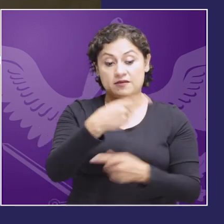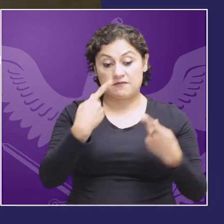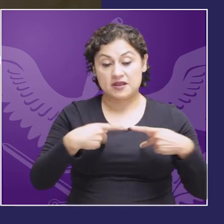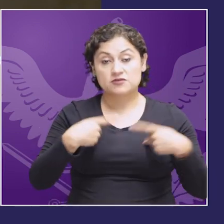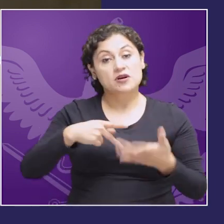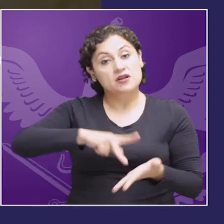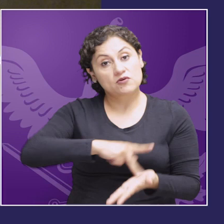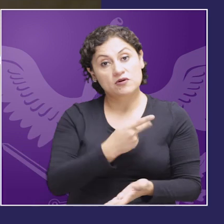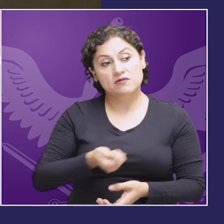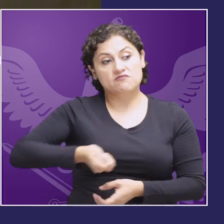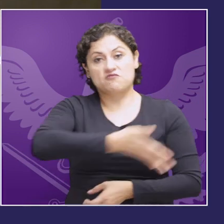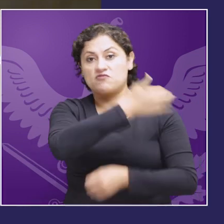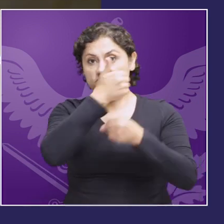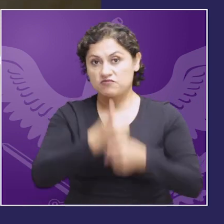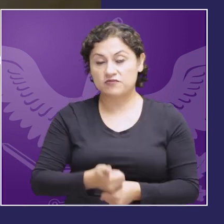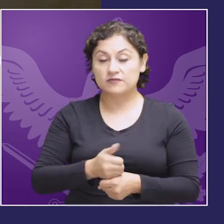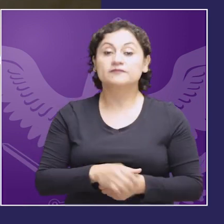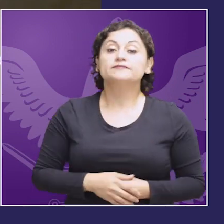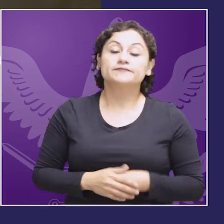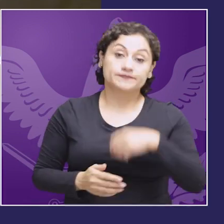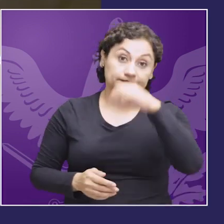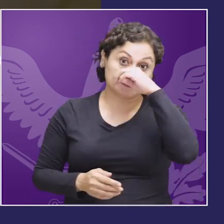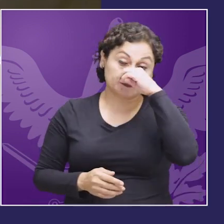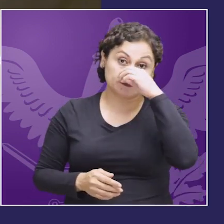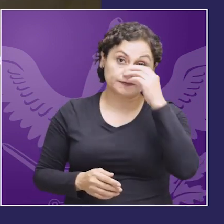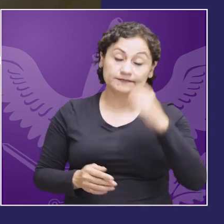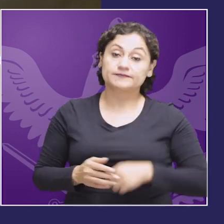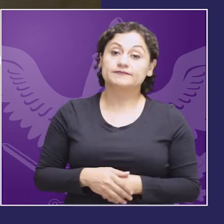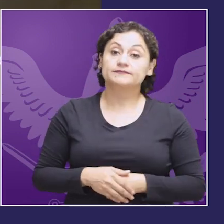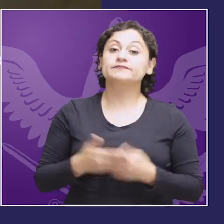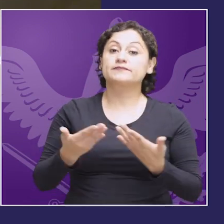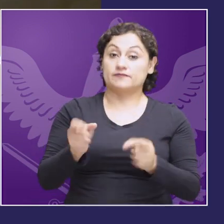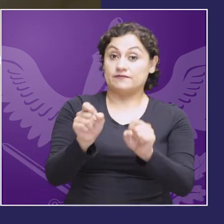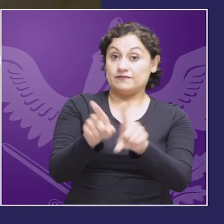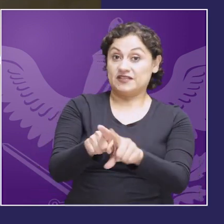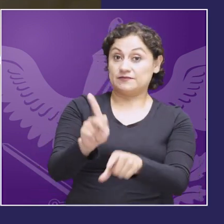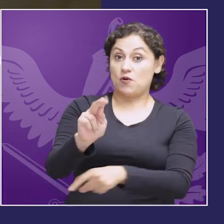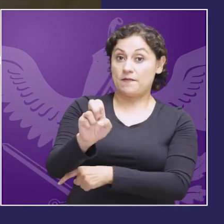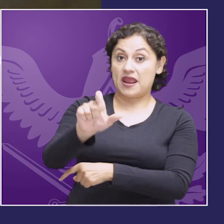y también abordar de manera muy decidida la falta de diligencia y la